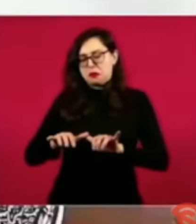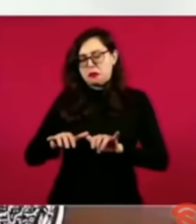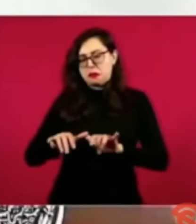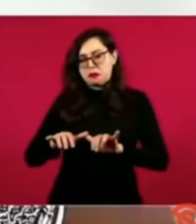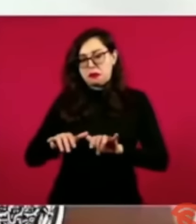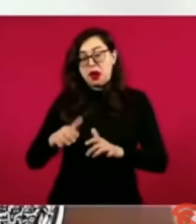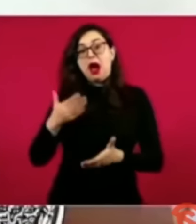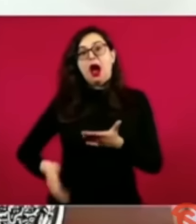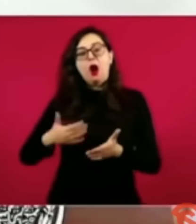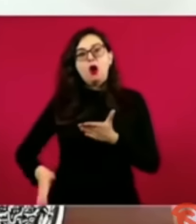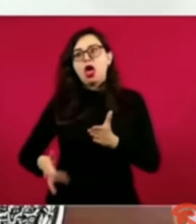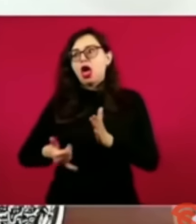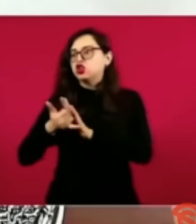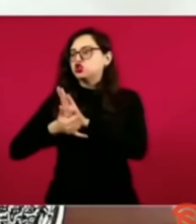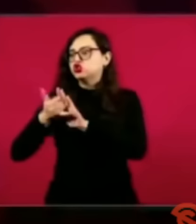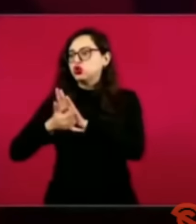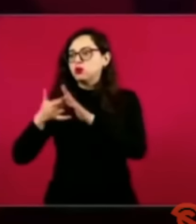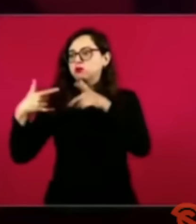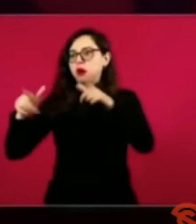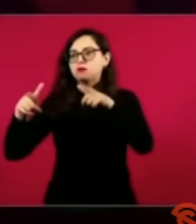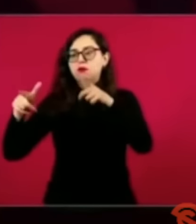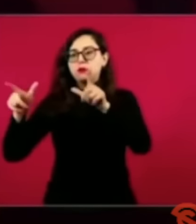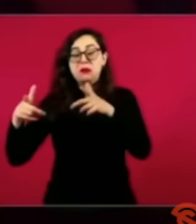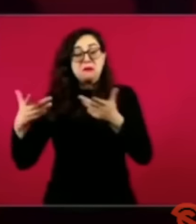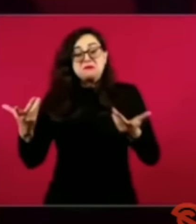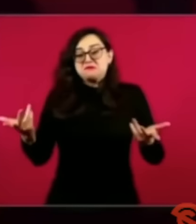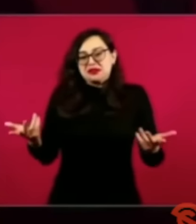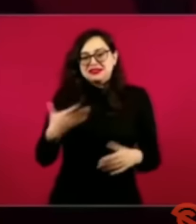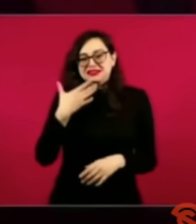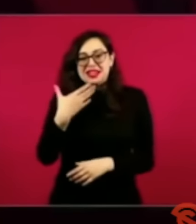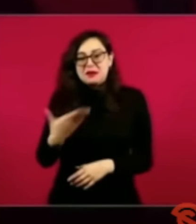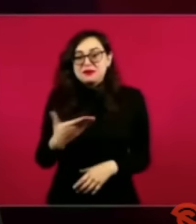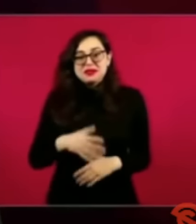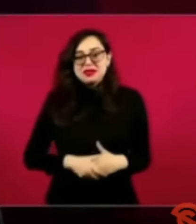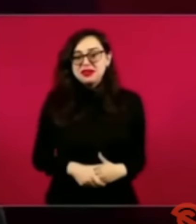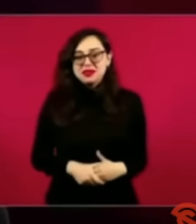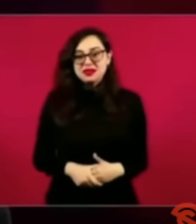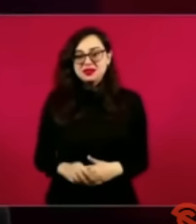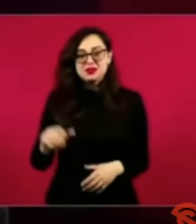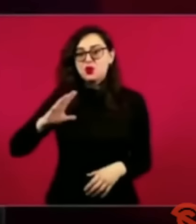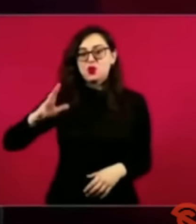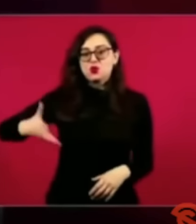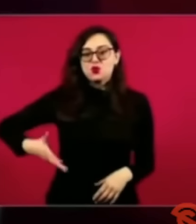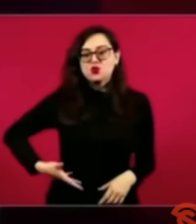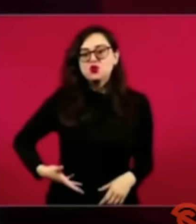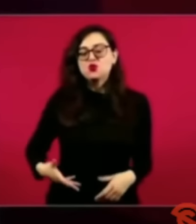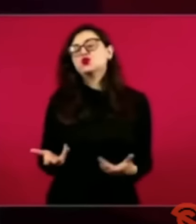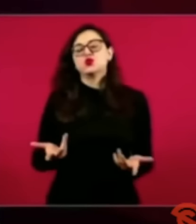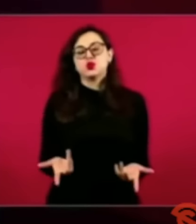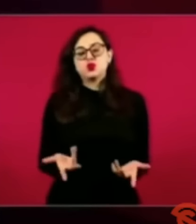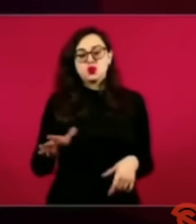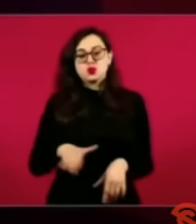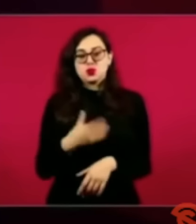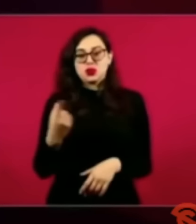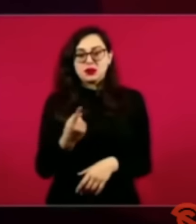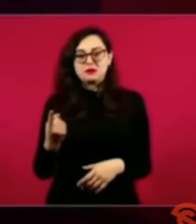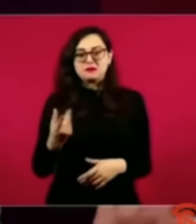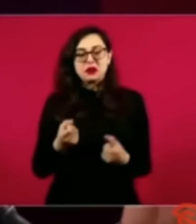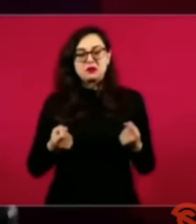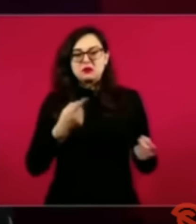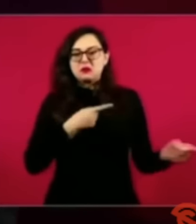eso debería de darnos orgullo y la pauta para aquellos que en algún momento se han sentido ofendidos cuando nos llaman